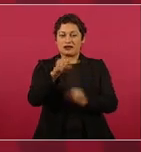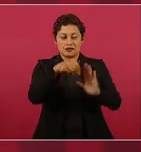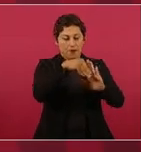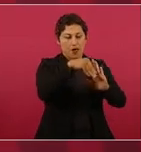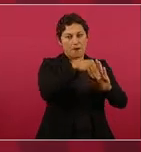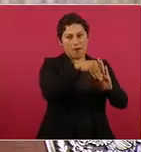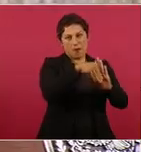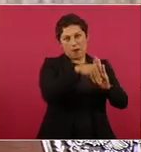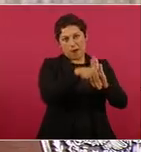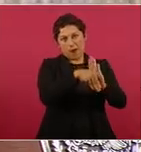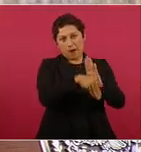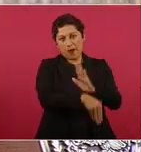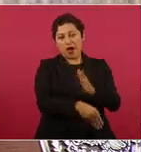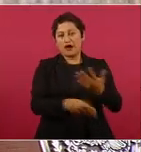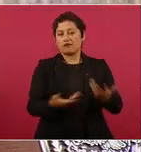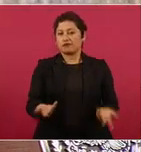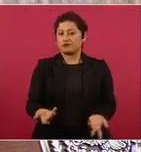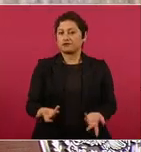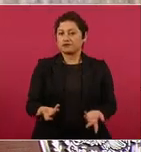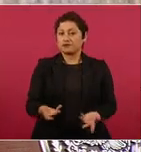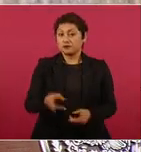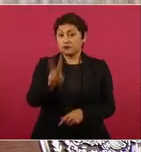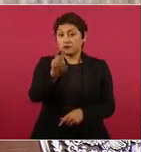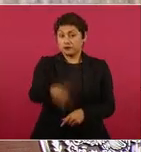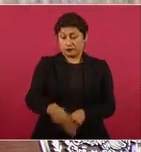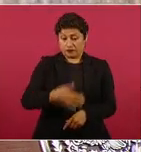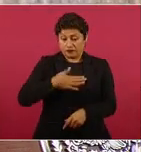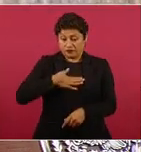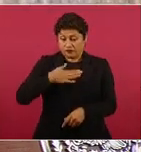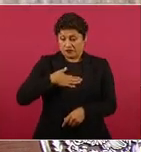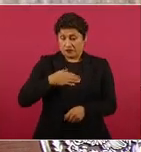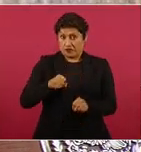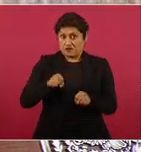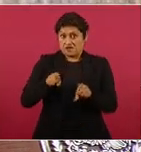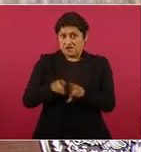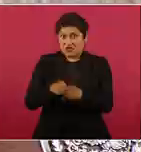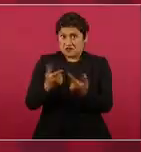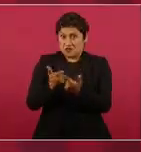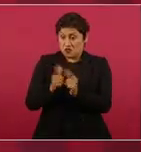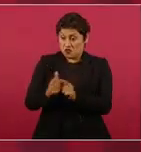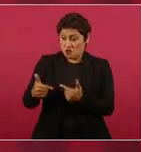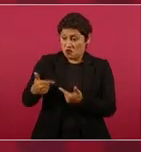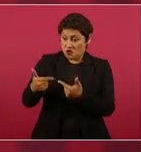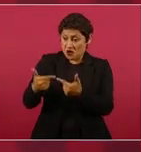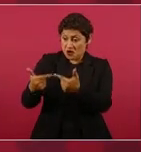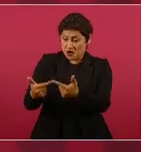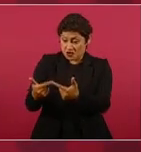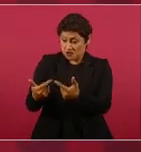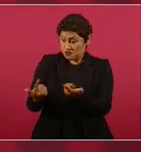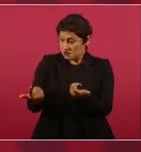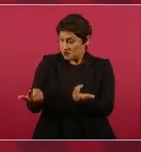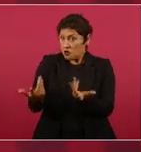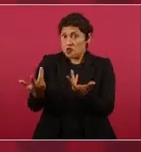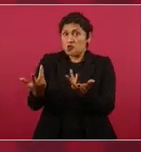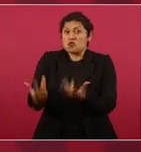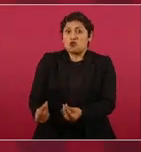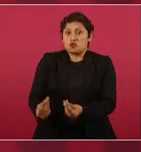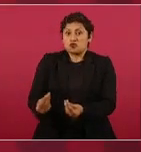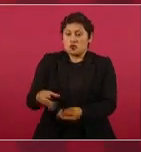Antes, muchos de mi generación, pues tuvimos oportunidad de salir